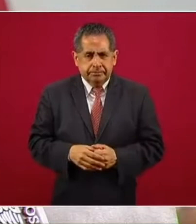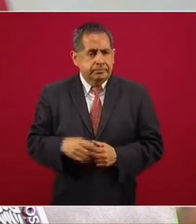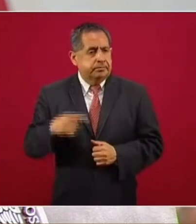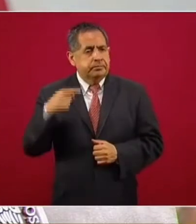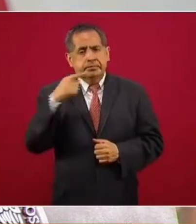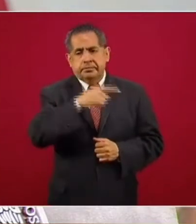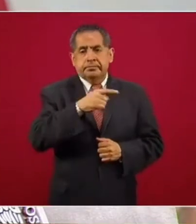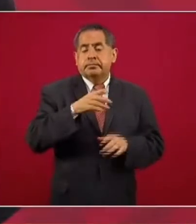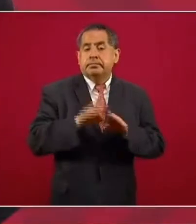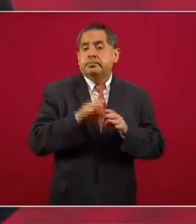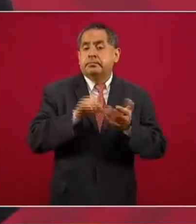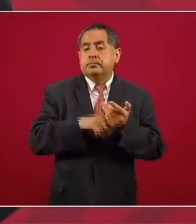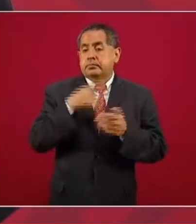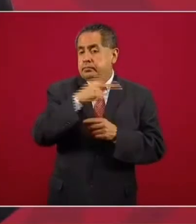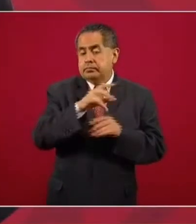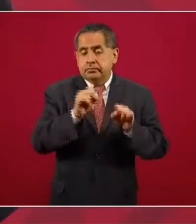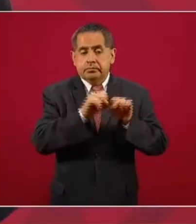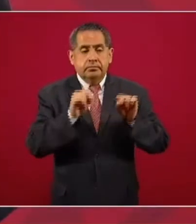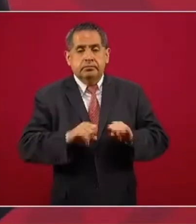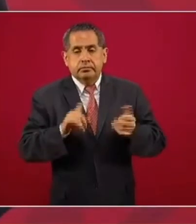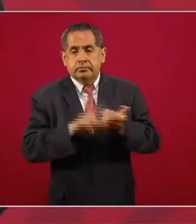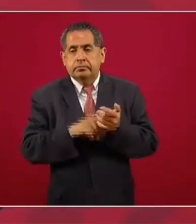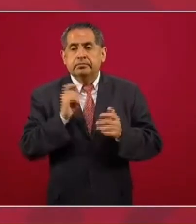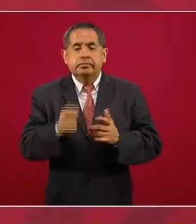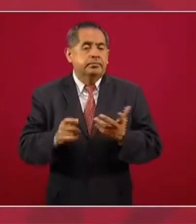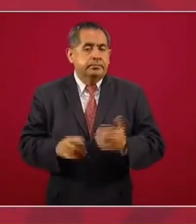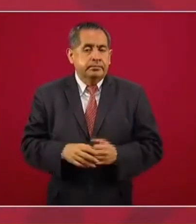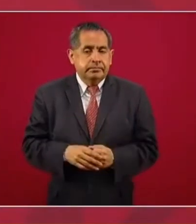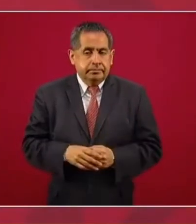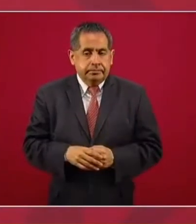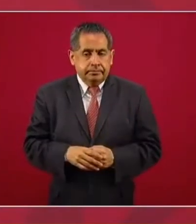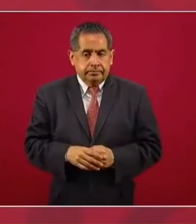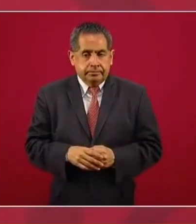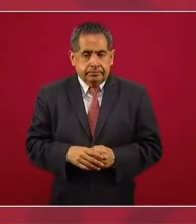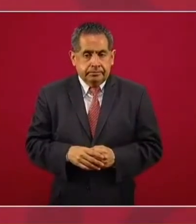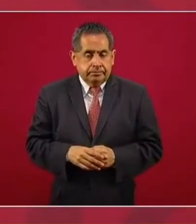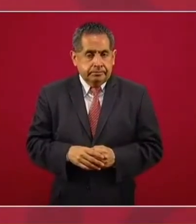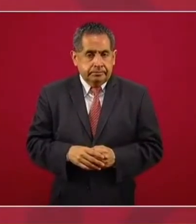tienen un sistema en donde